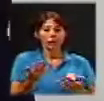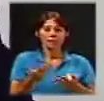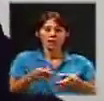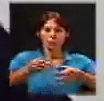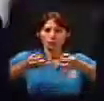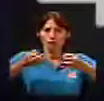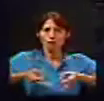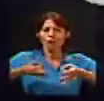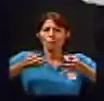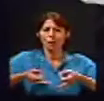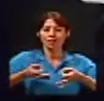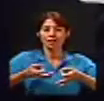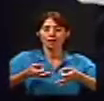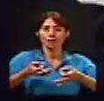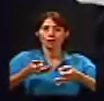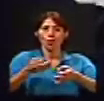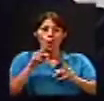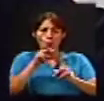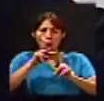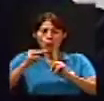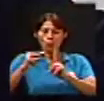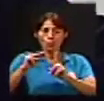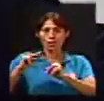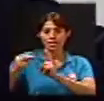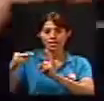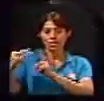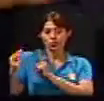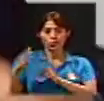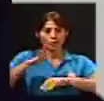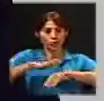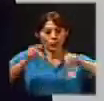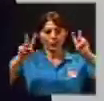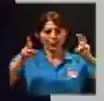formalizando visiones de toda la economía